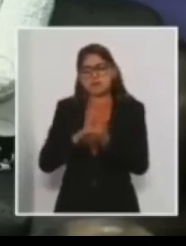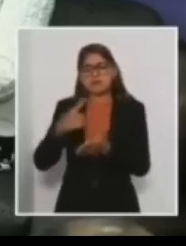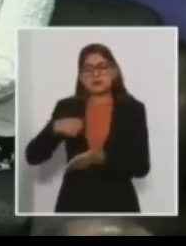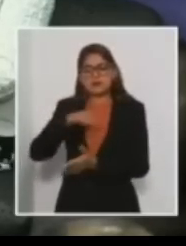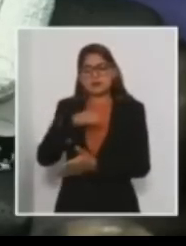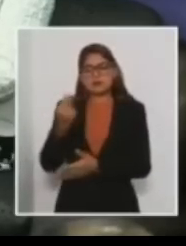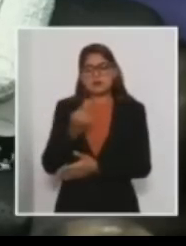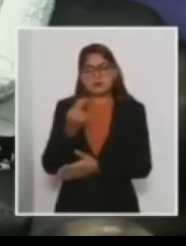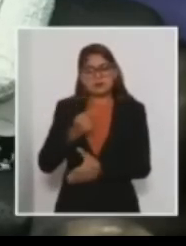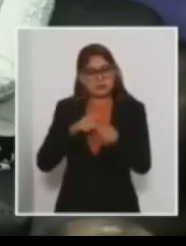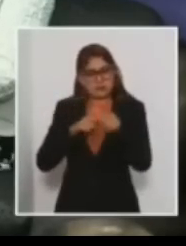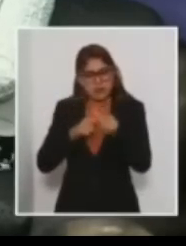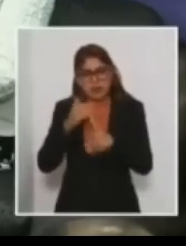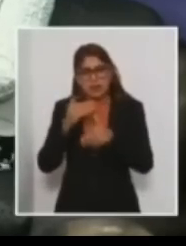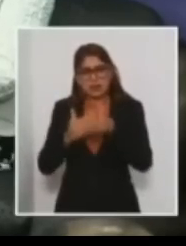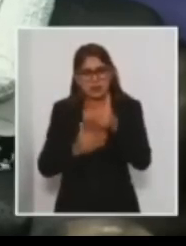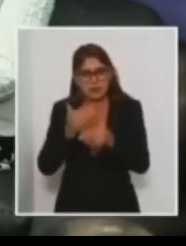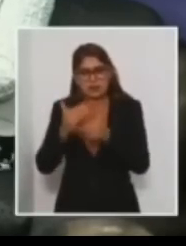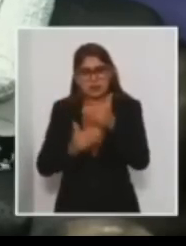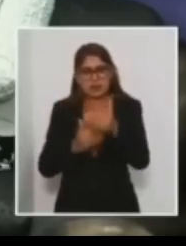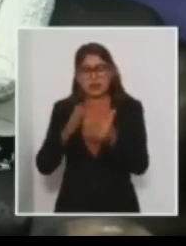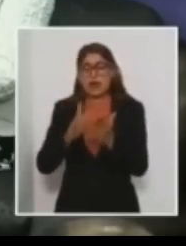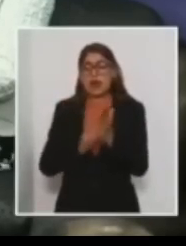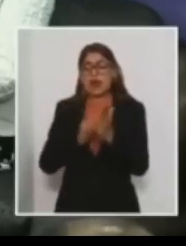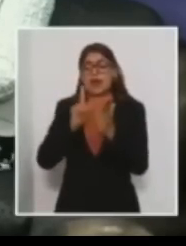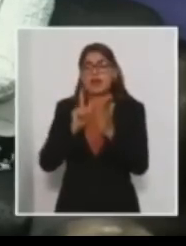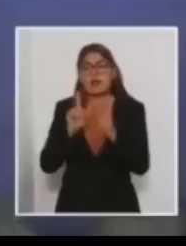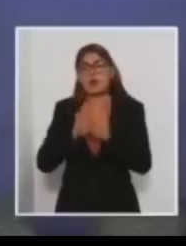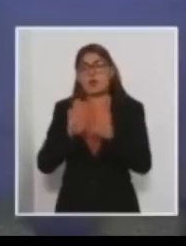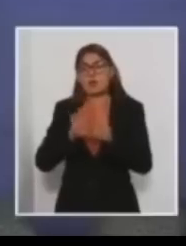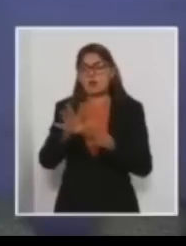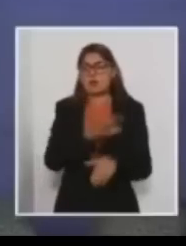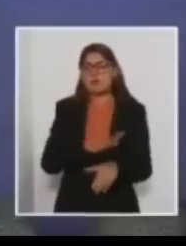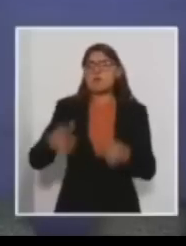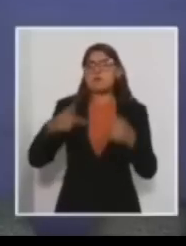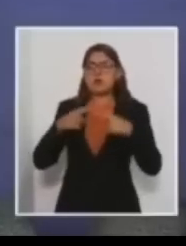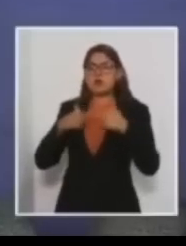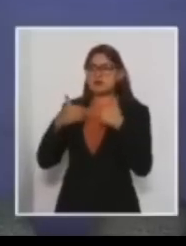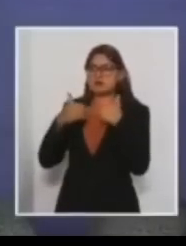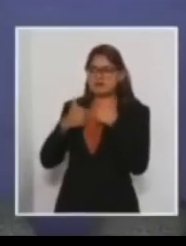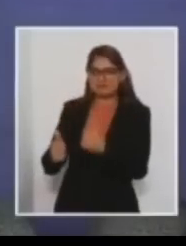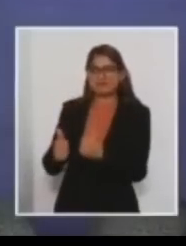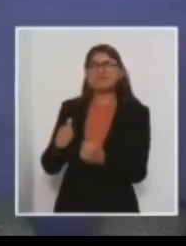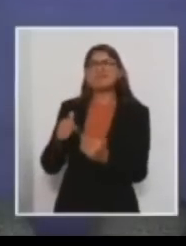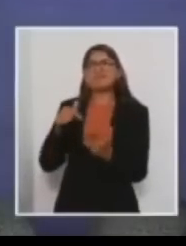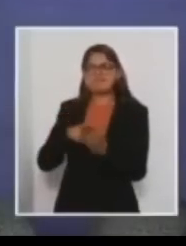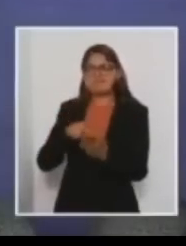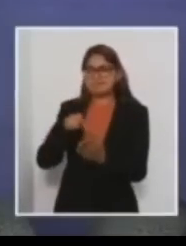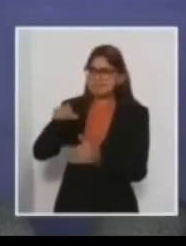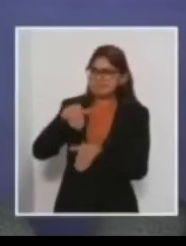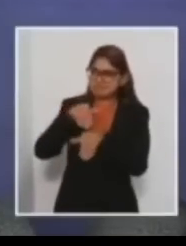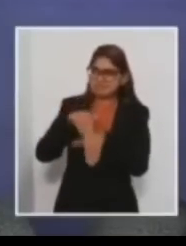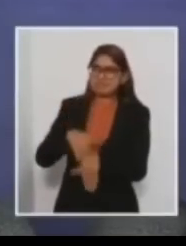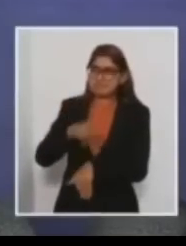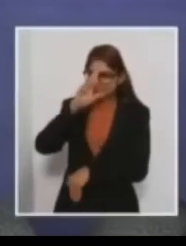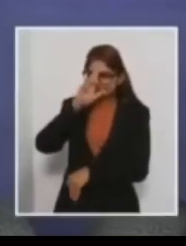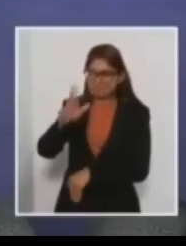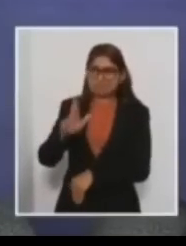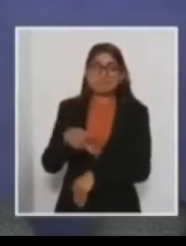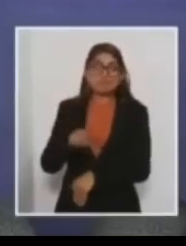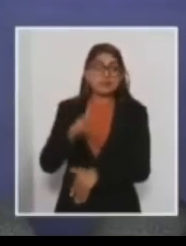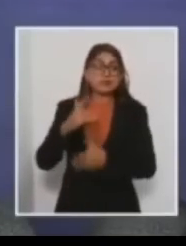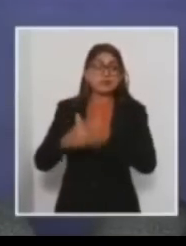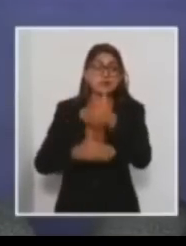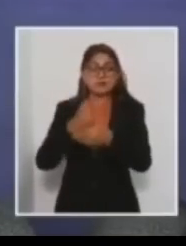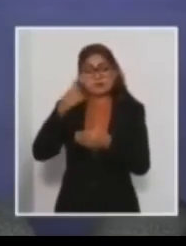de seguir construyendo nuestra legitimación social. Pero en el camino, en la